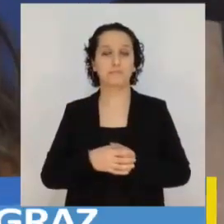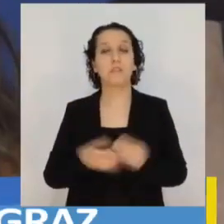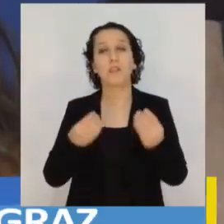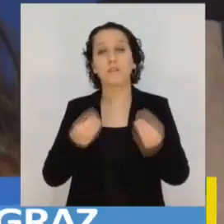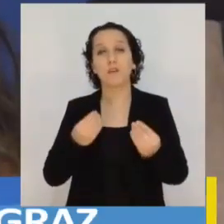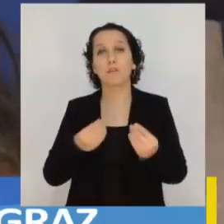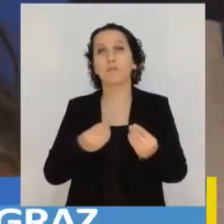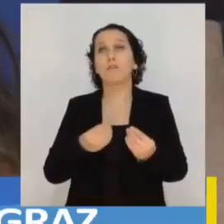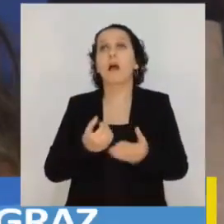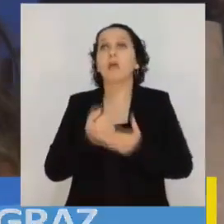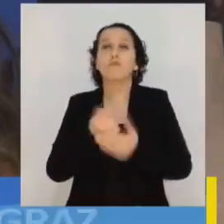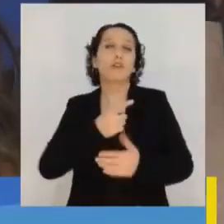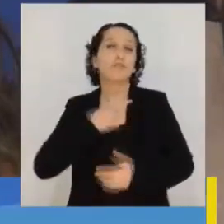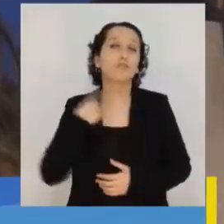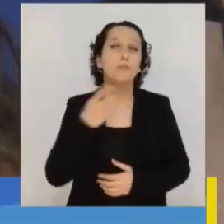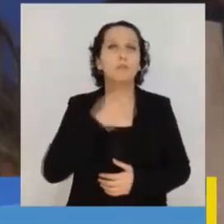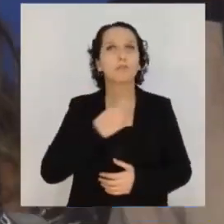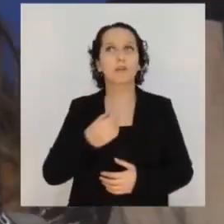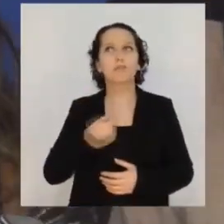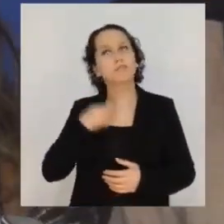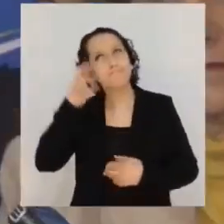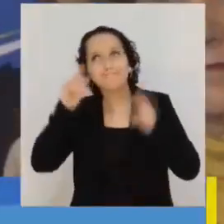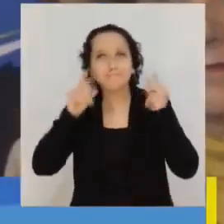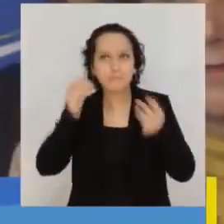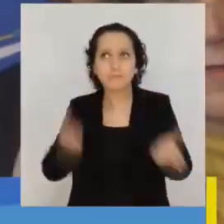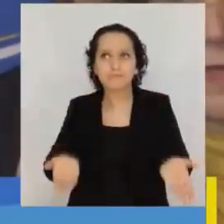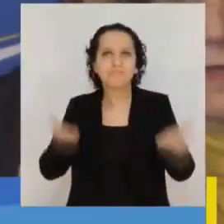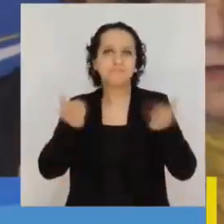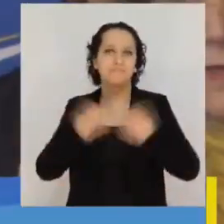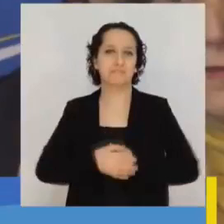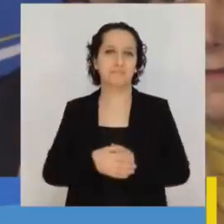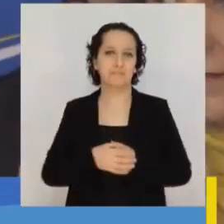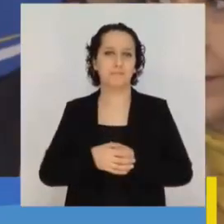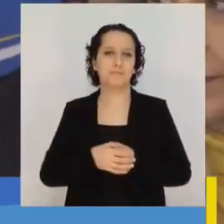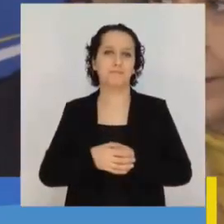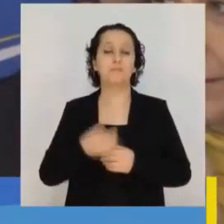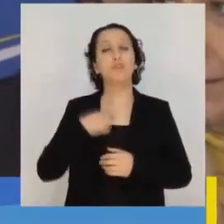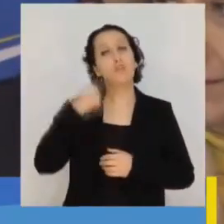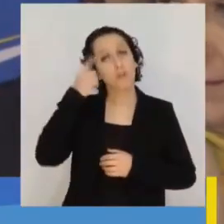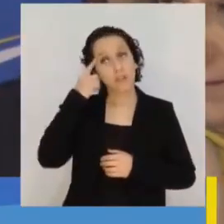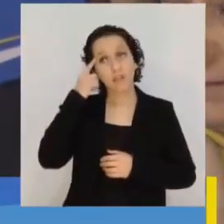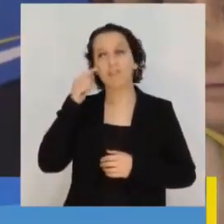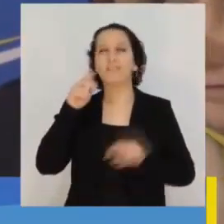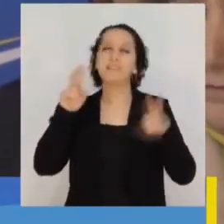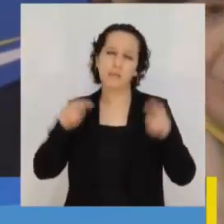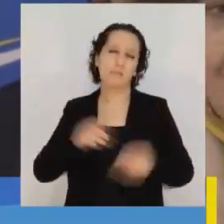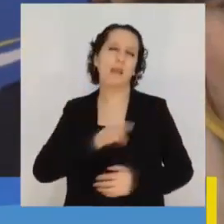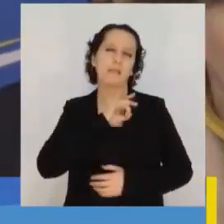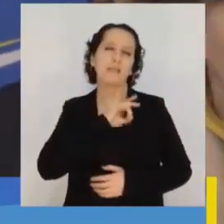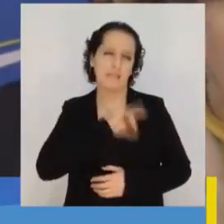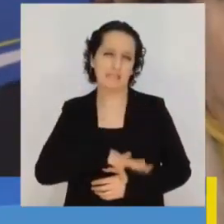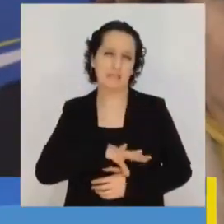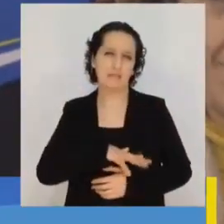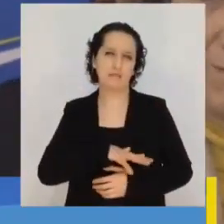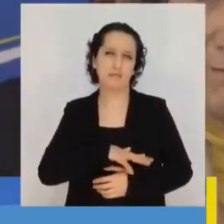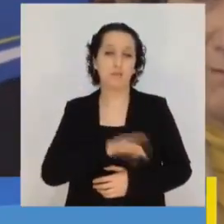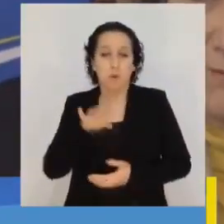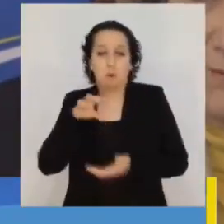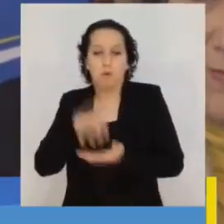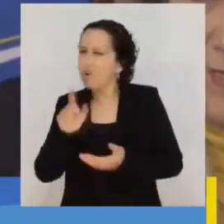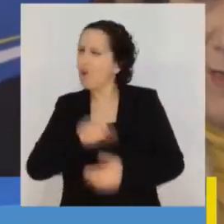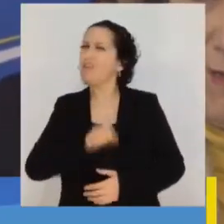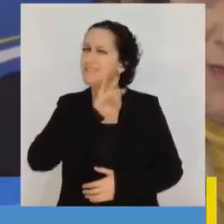propicio para todos los seres que nos dedicamos a la creación. Yo creo que es una situación país esta que estamos viviendo,